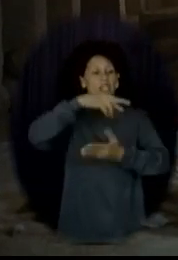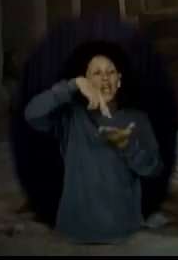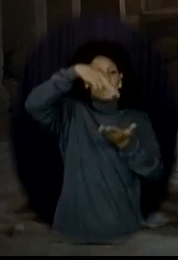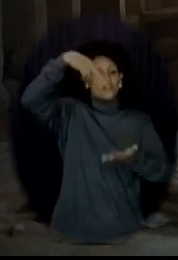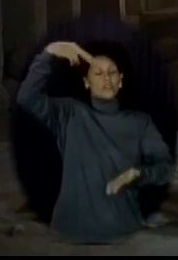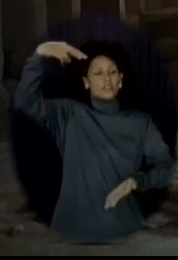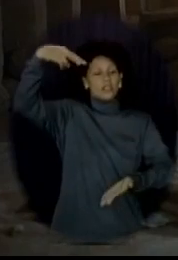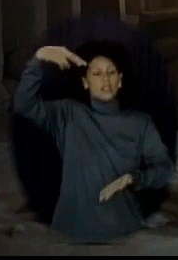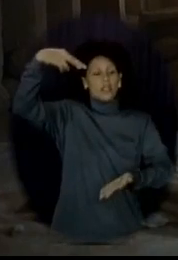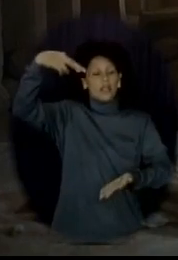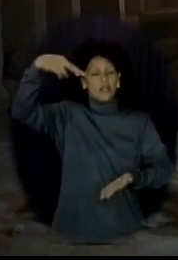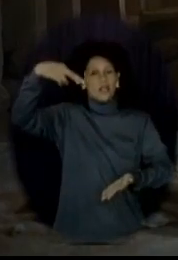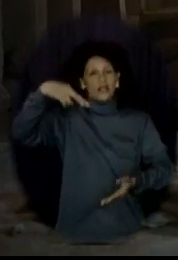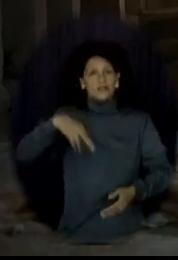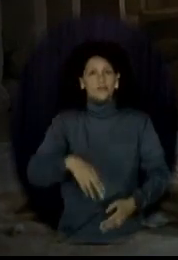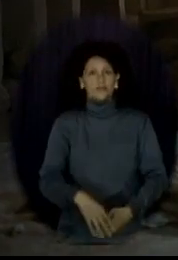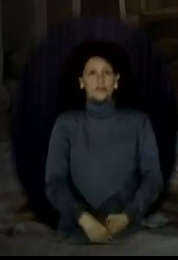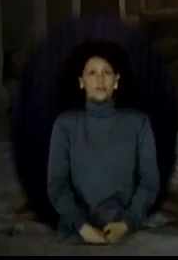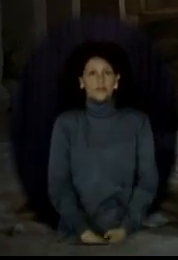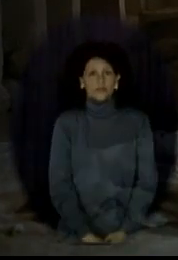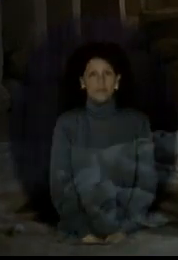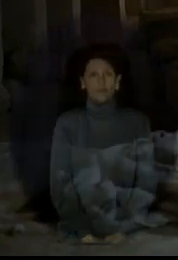resucitaría.